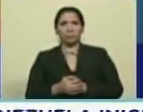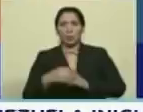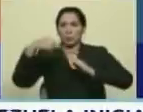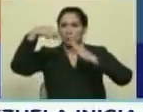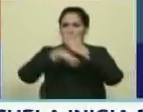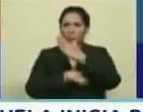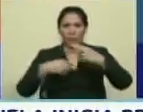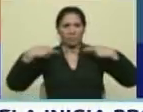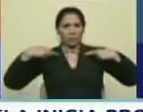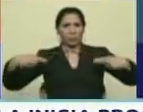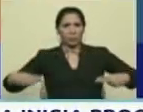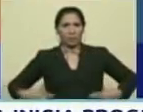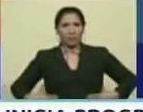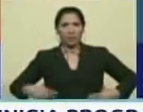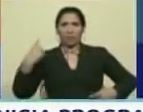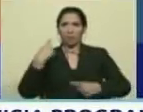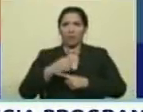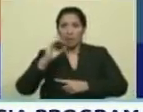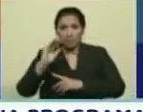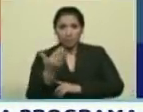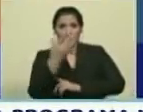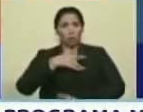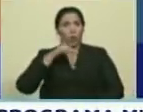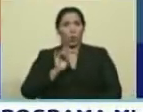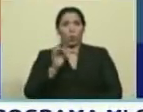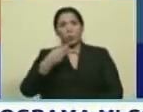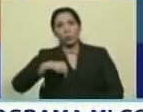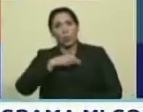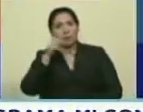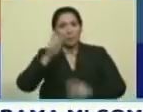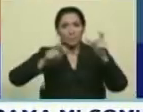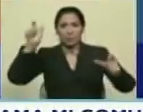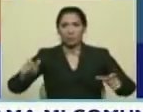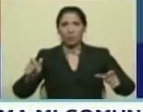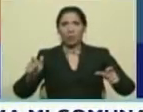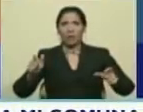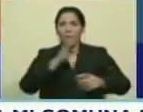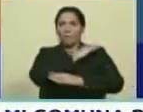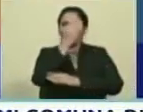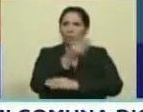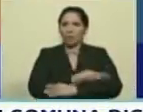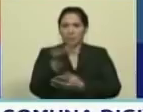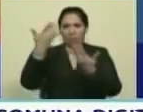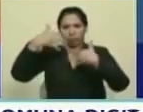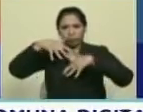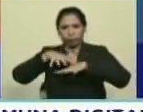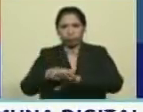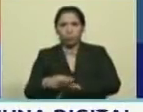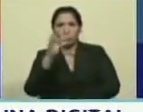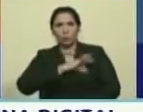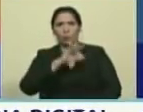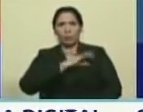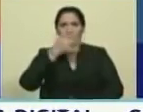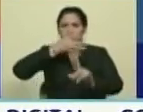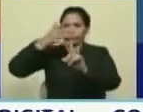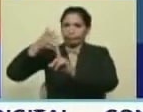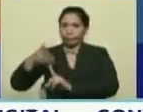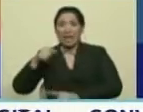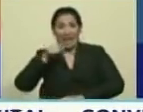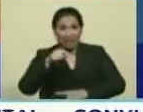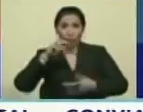humanistas. Pongamos por delante el dolor de nuestra gente para fortalecer la cohesión social. Ese es el